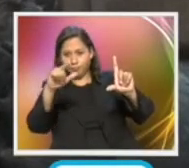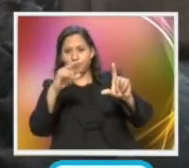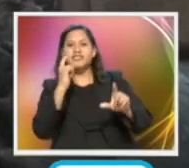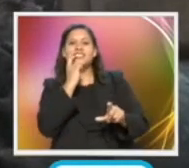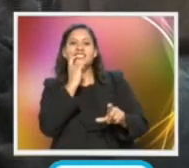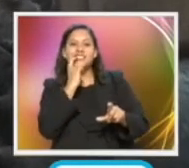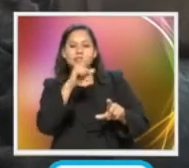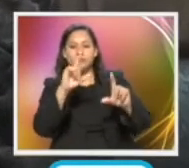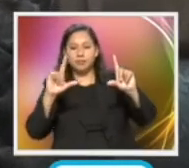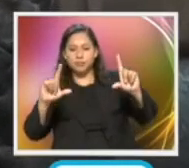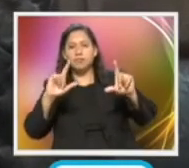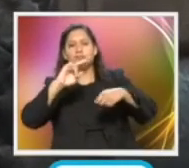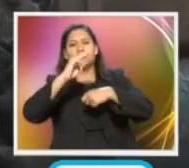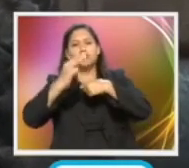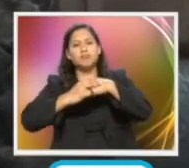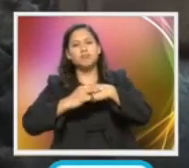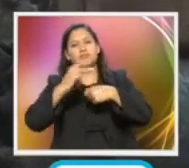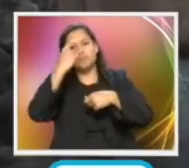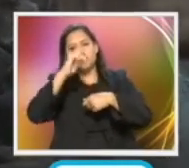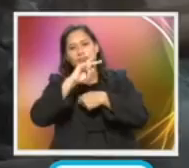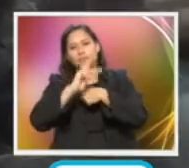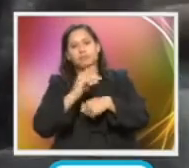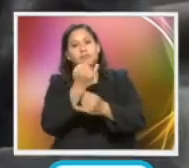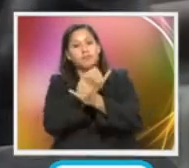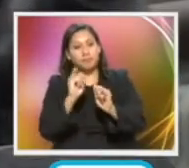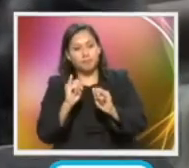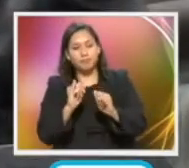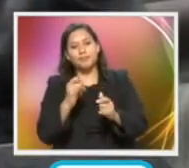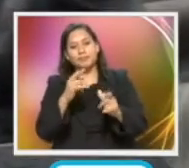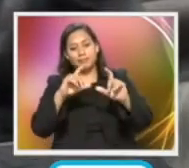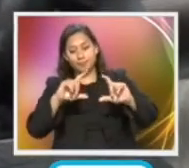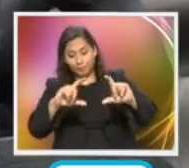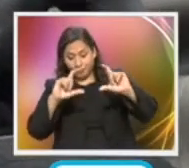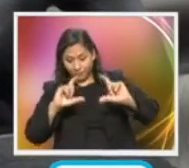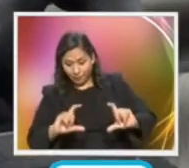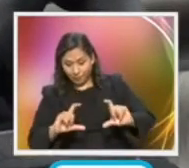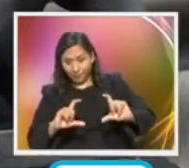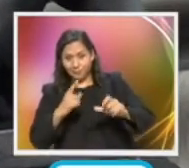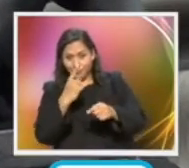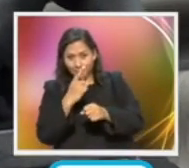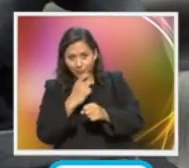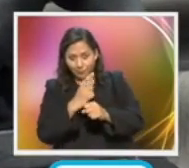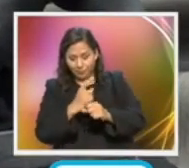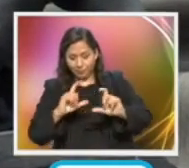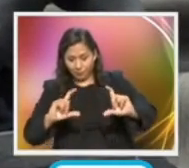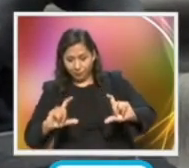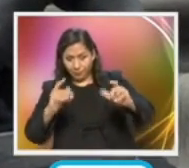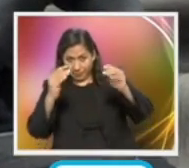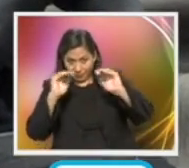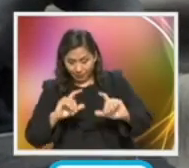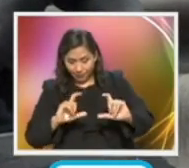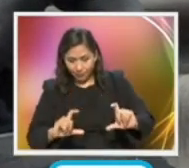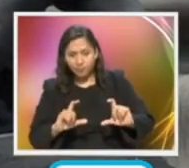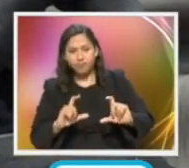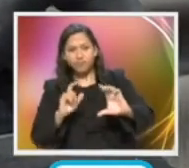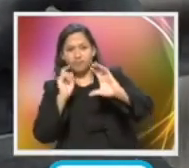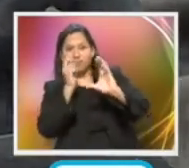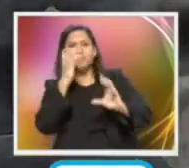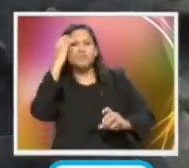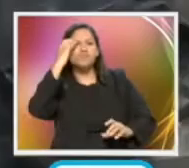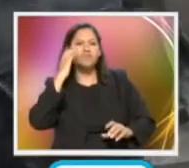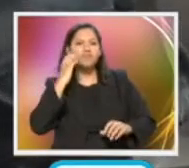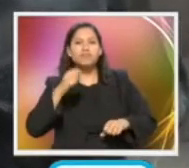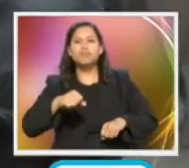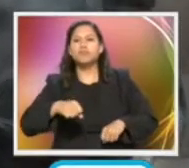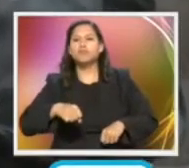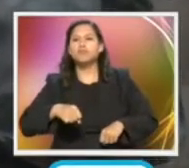que dice «La nación a los héroes de la independencia». En el descanso del primer cuerpo de dicho pedestal se encuentra una escultura de un león que